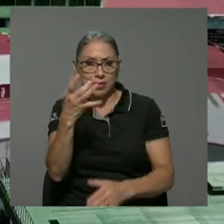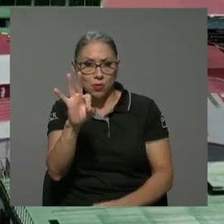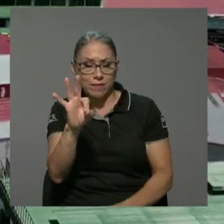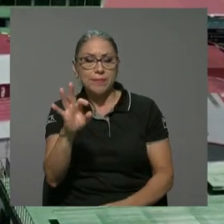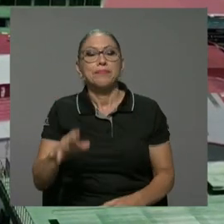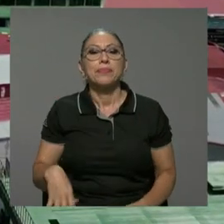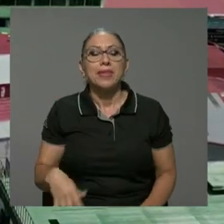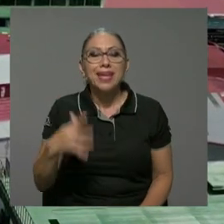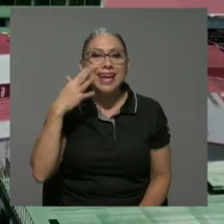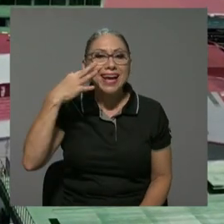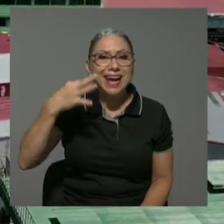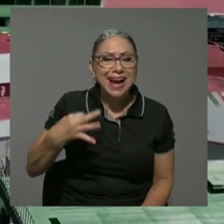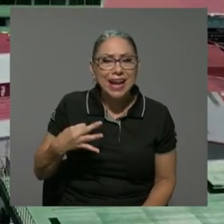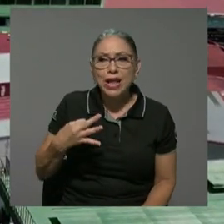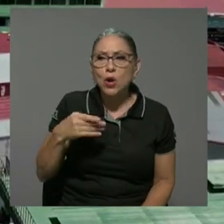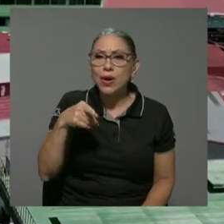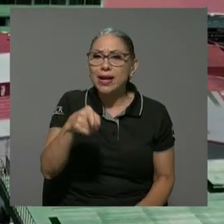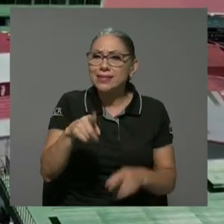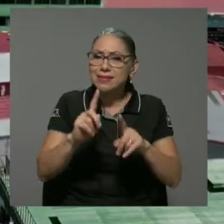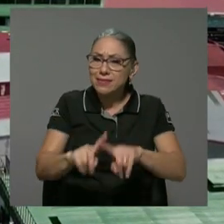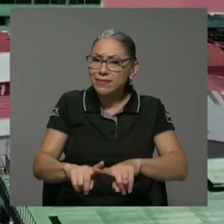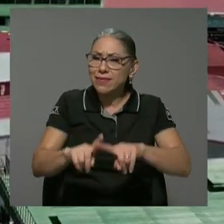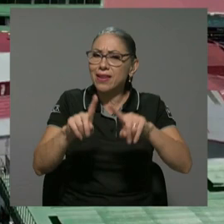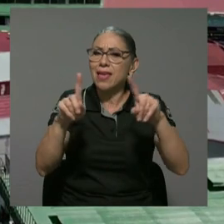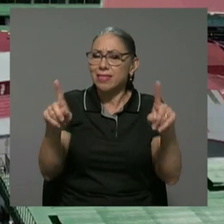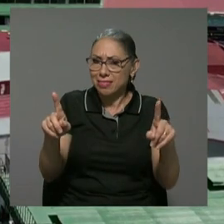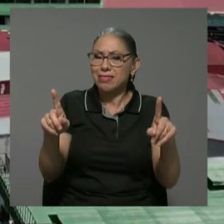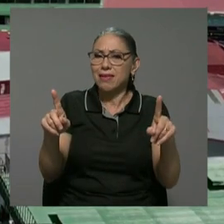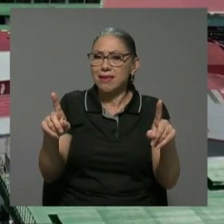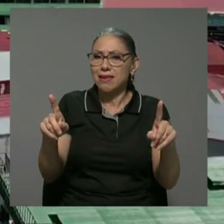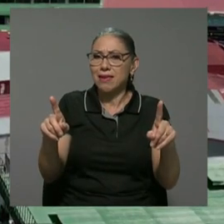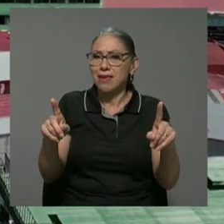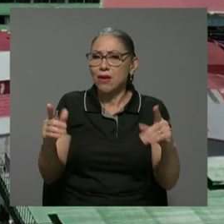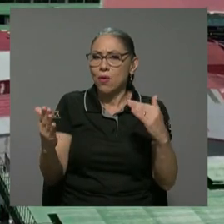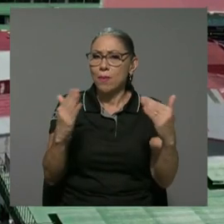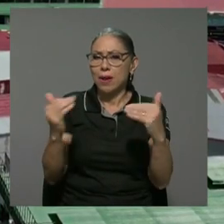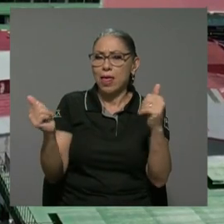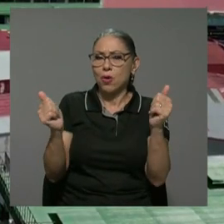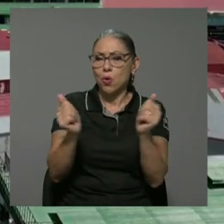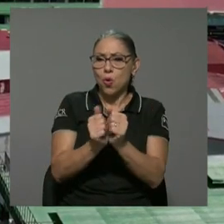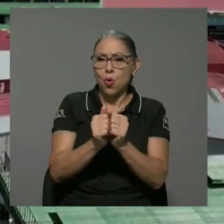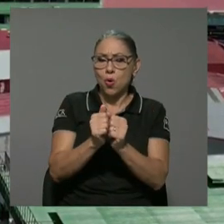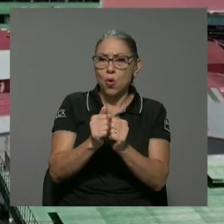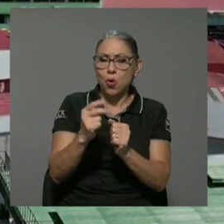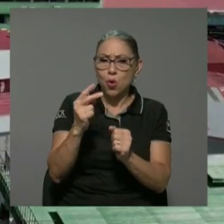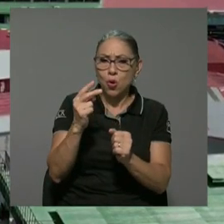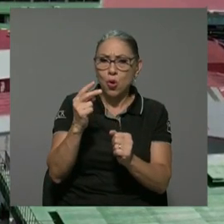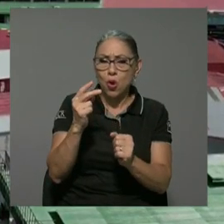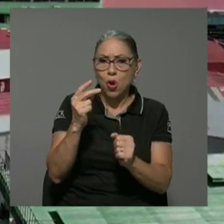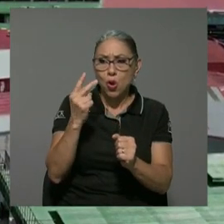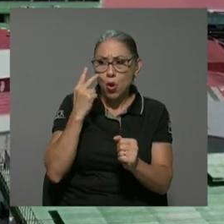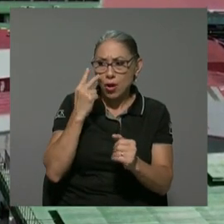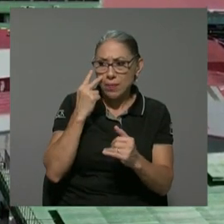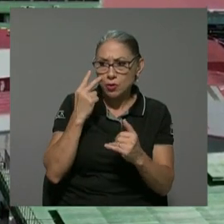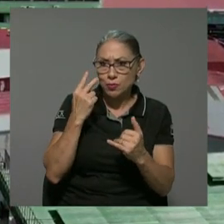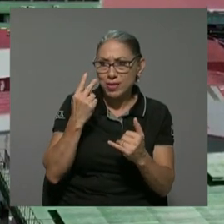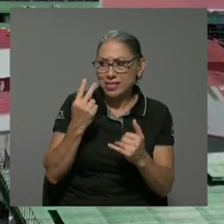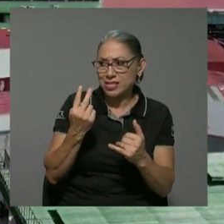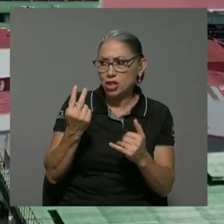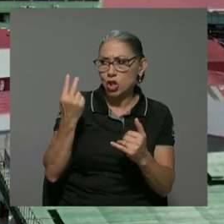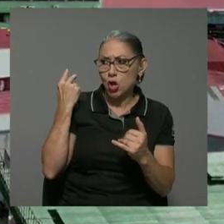creo que es diferente a lo que hemos visto, yo diría que hasta inicios del presente siglo,